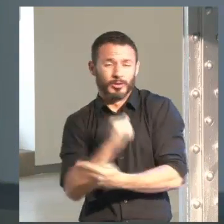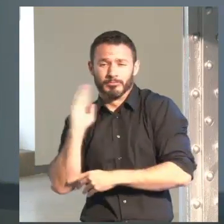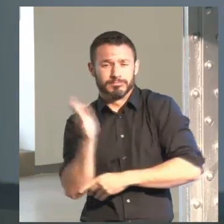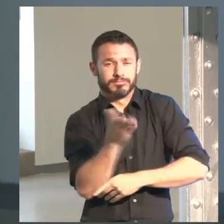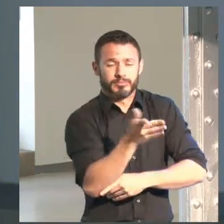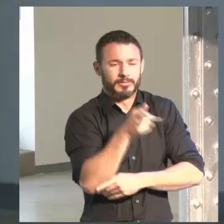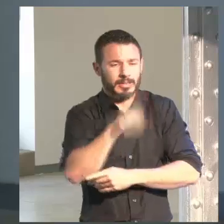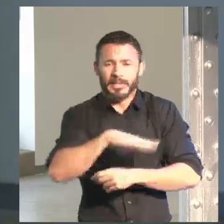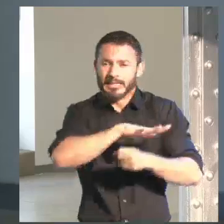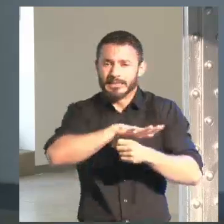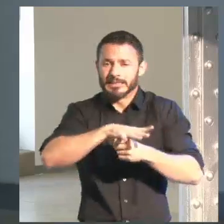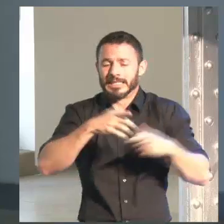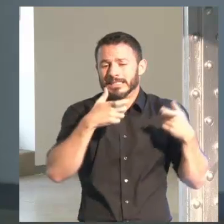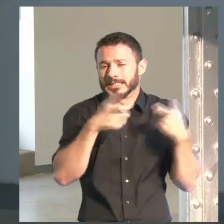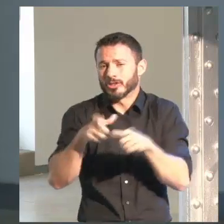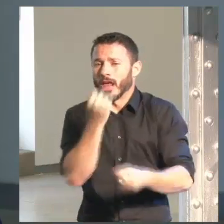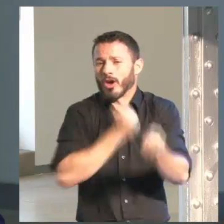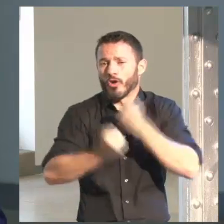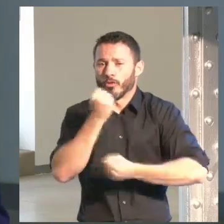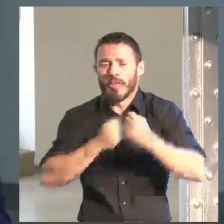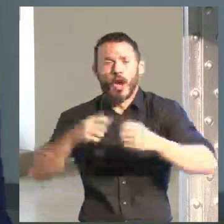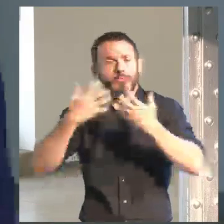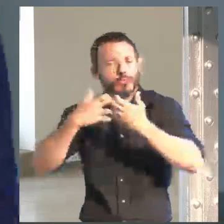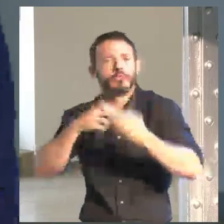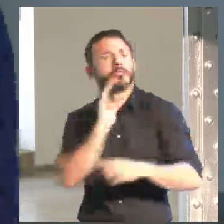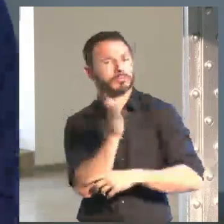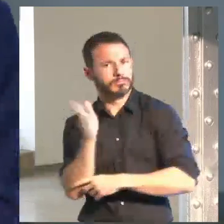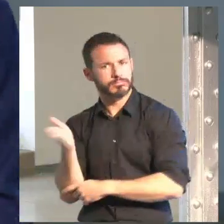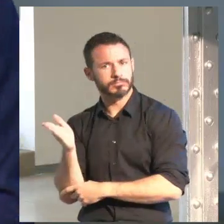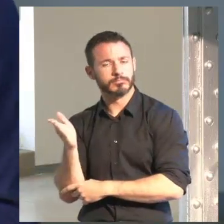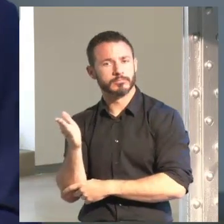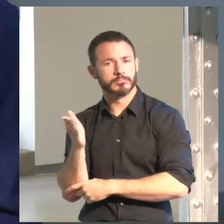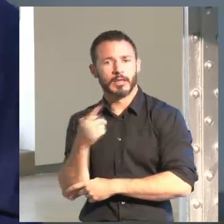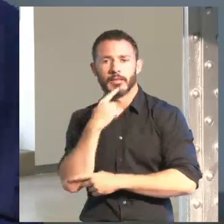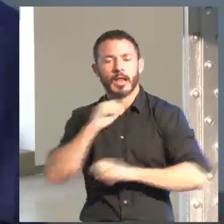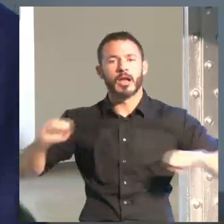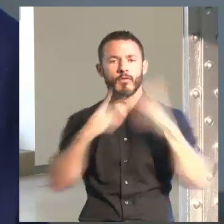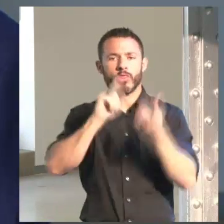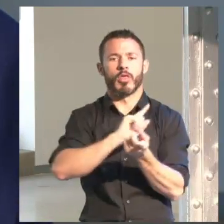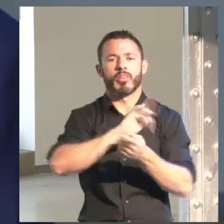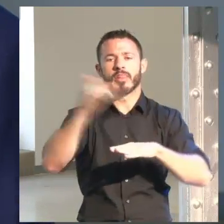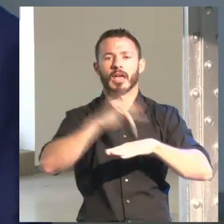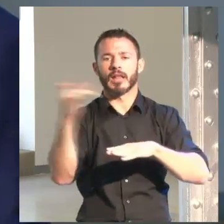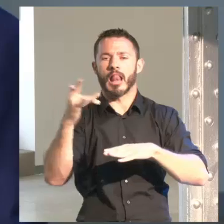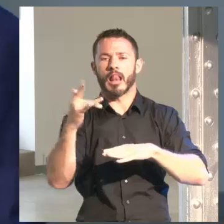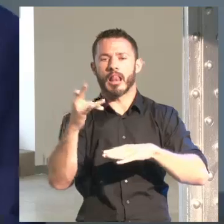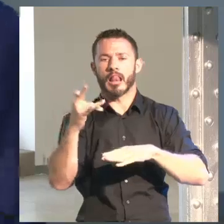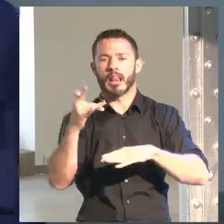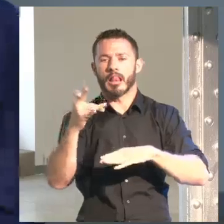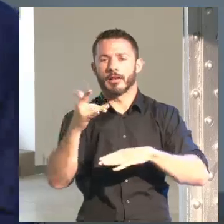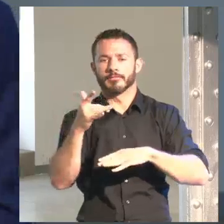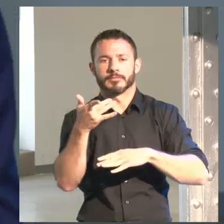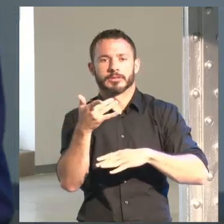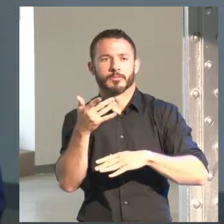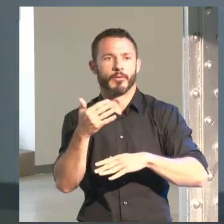economía, a todos los sectores de la industria. Decir que vivimos una revolución digital es, permítanme decirlo,